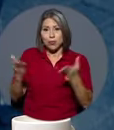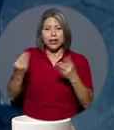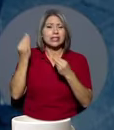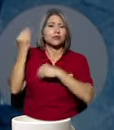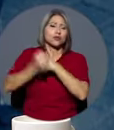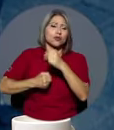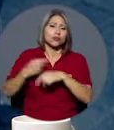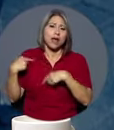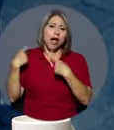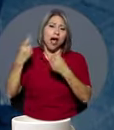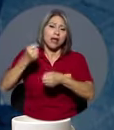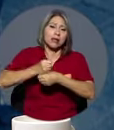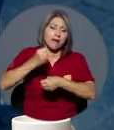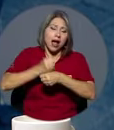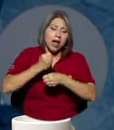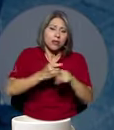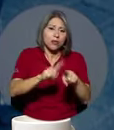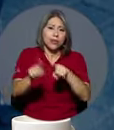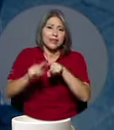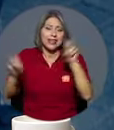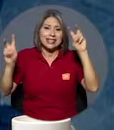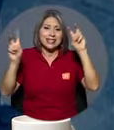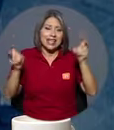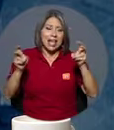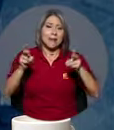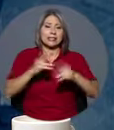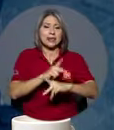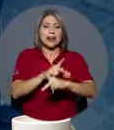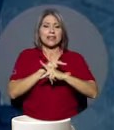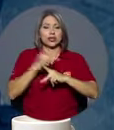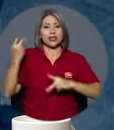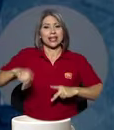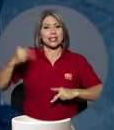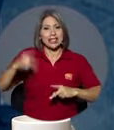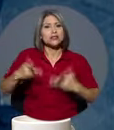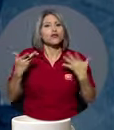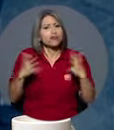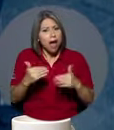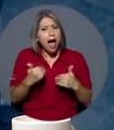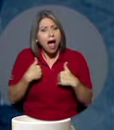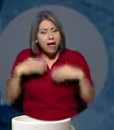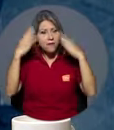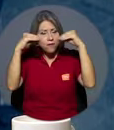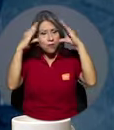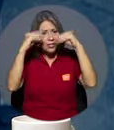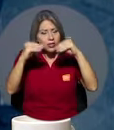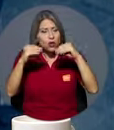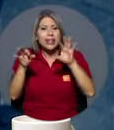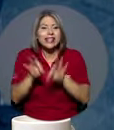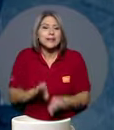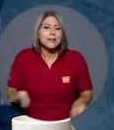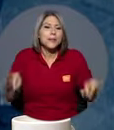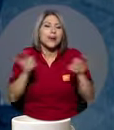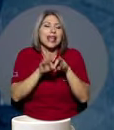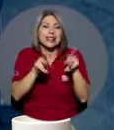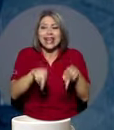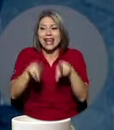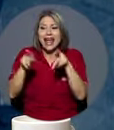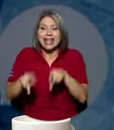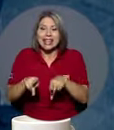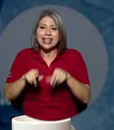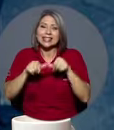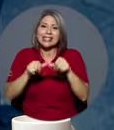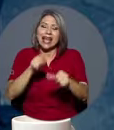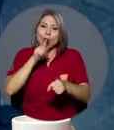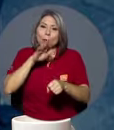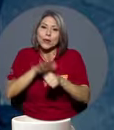trabajando diferentes temas de gestión y prevención del riesgo. La información está disponible. Aquí lo importante es que la gente se siga